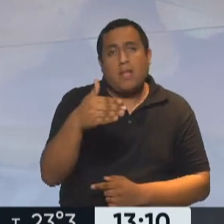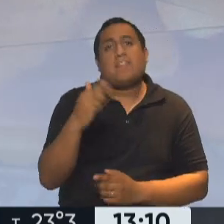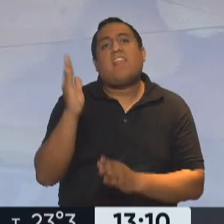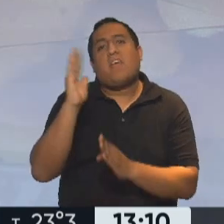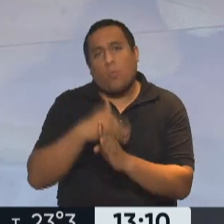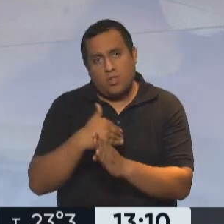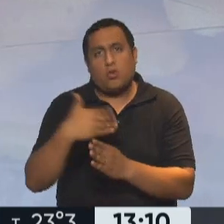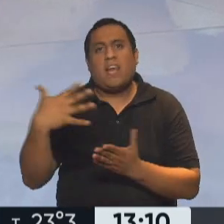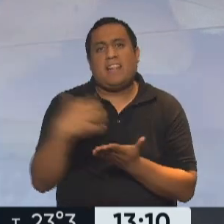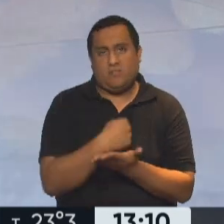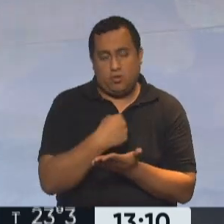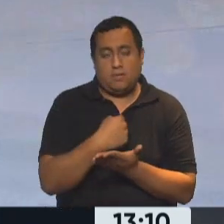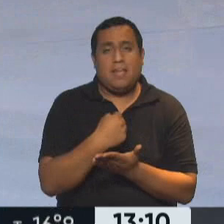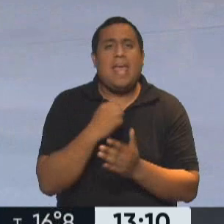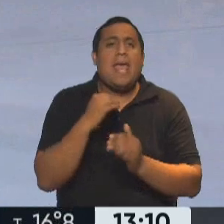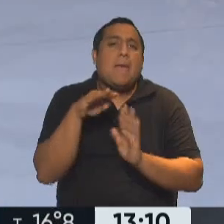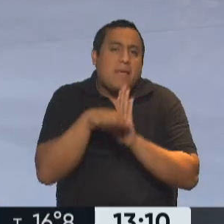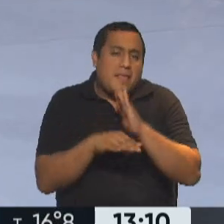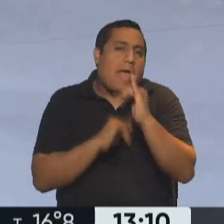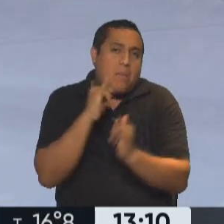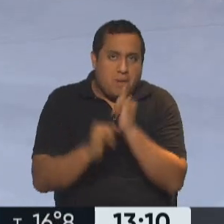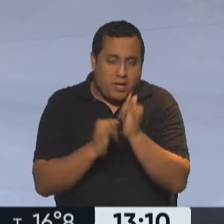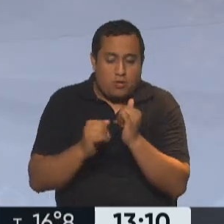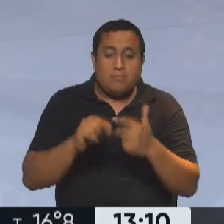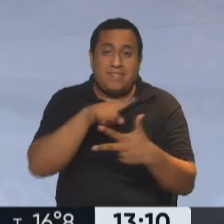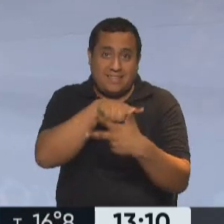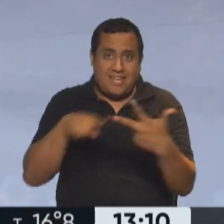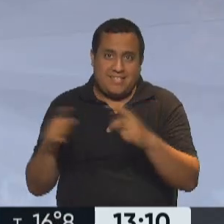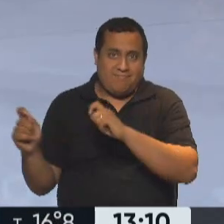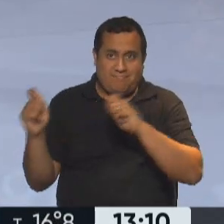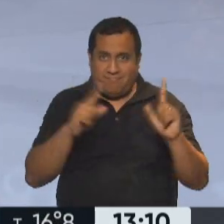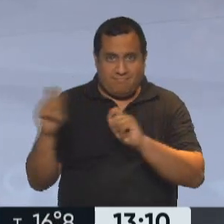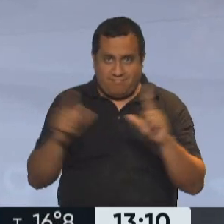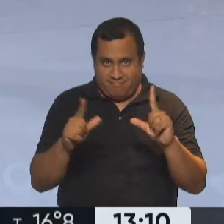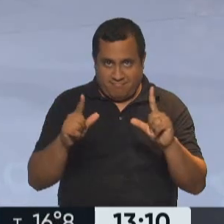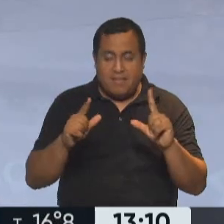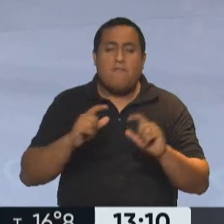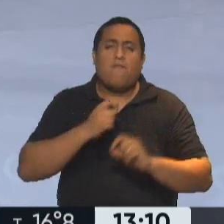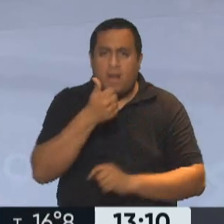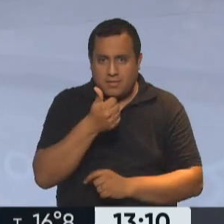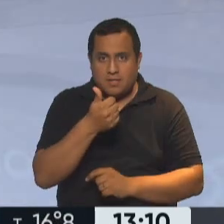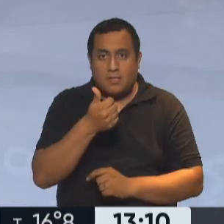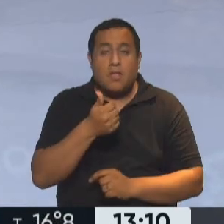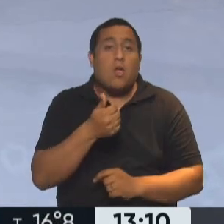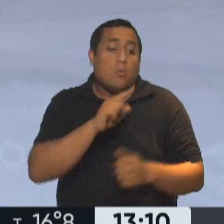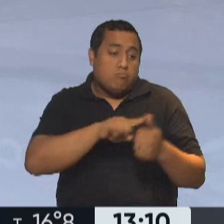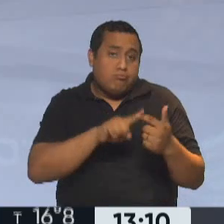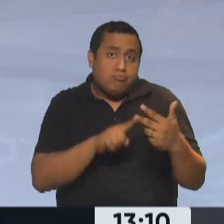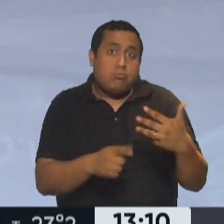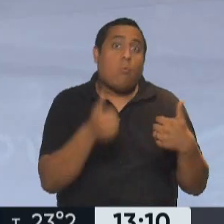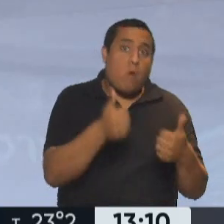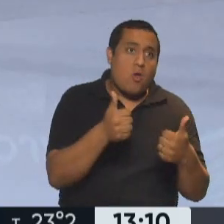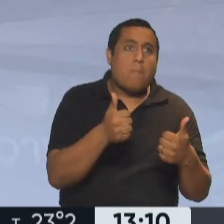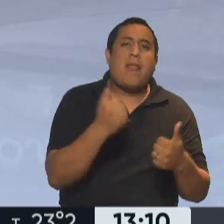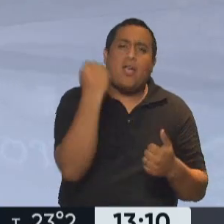retenciones. Vamos a explicar la medida en 3 simples placas y vamos a hablar de lo que tiene de bueno, digo, para la